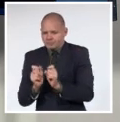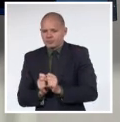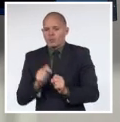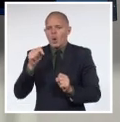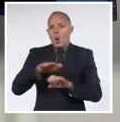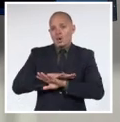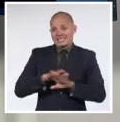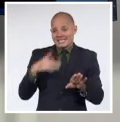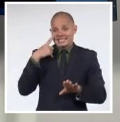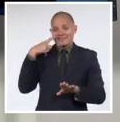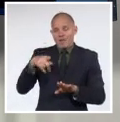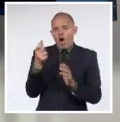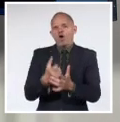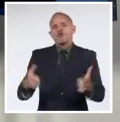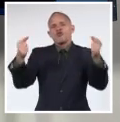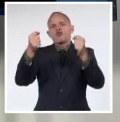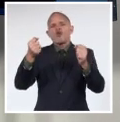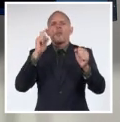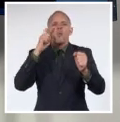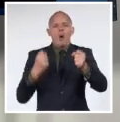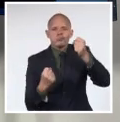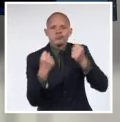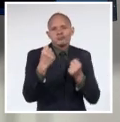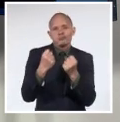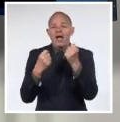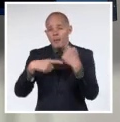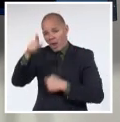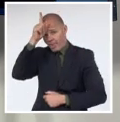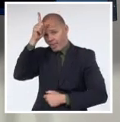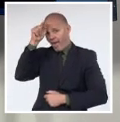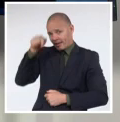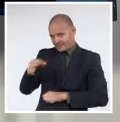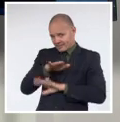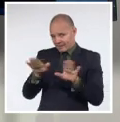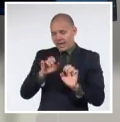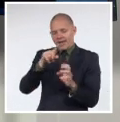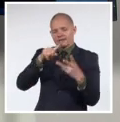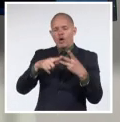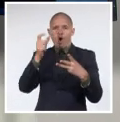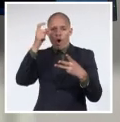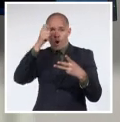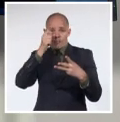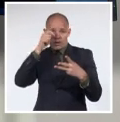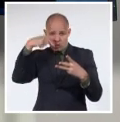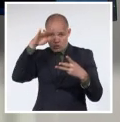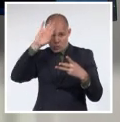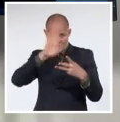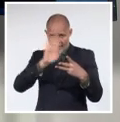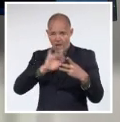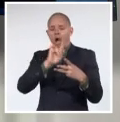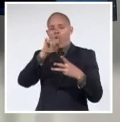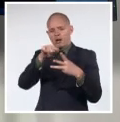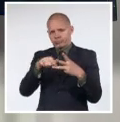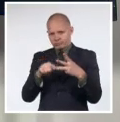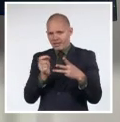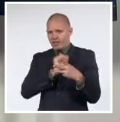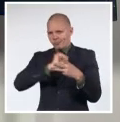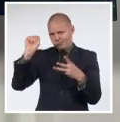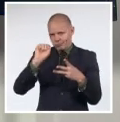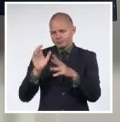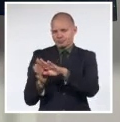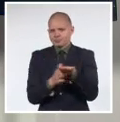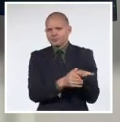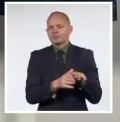en la llamada Copa del Mundo de Boxeo en Colonia, Alemania. Son ellos Lázaro Álvarez, Joenly Feliciano y Rafael Joubert. Y en